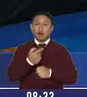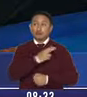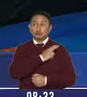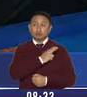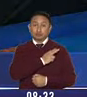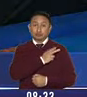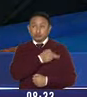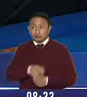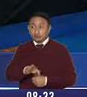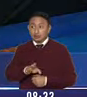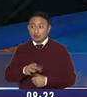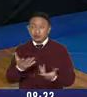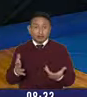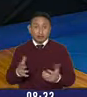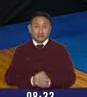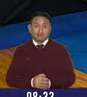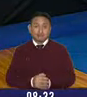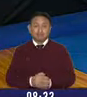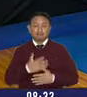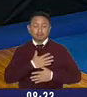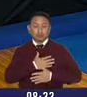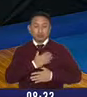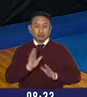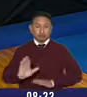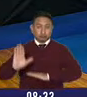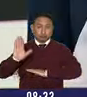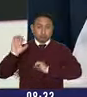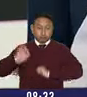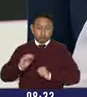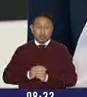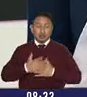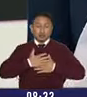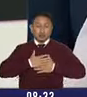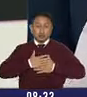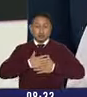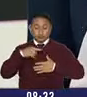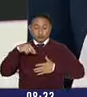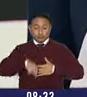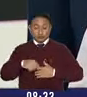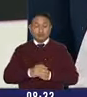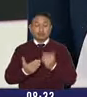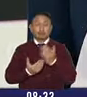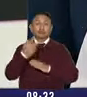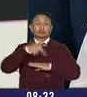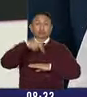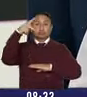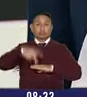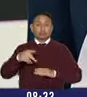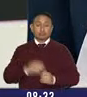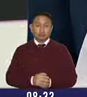ni tampoco tienen un empleo. Así es que nuestro compromiso como Guillermo Churuchumbi en la nueva Pichincha,